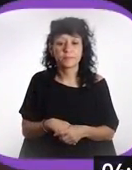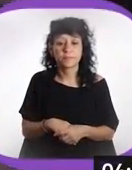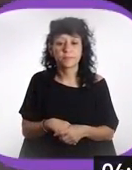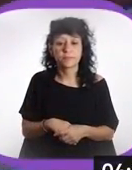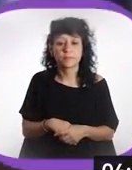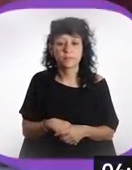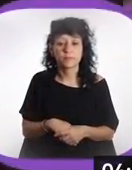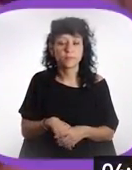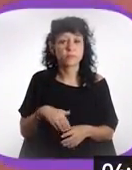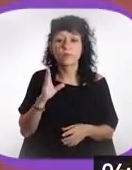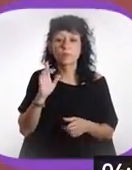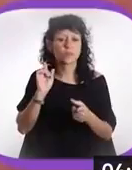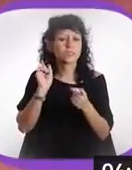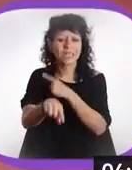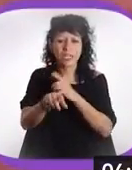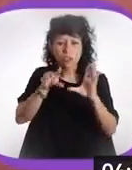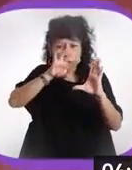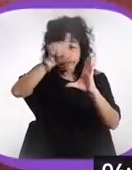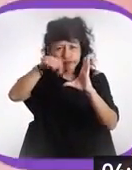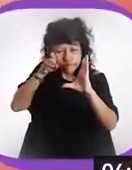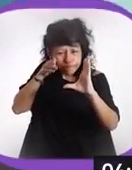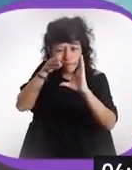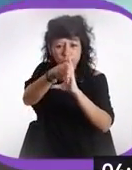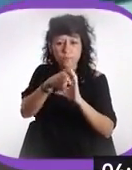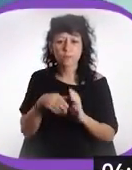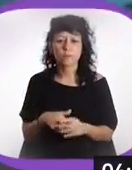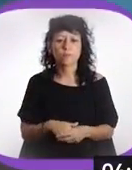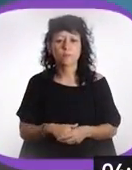¡Fuera de la sartén! ¡Directo hacia el vórtice!